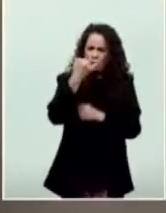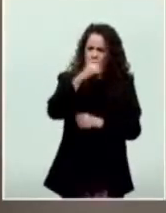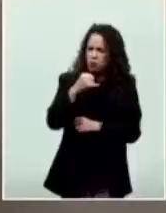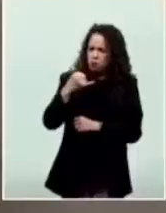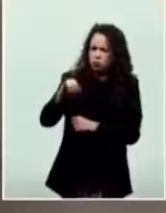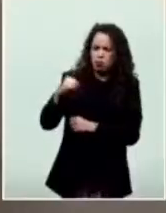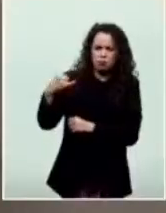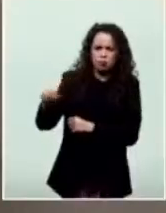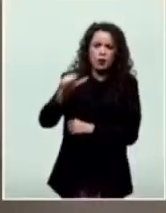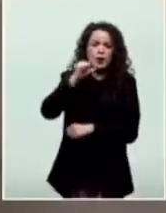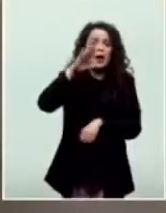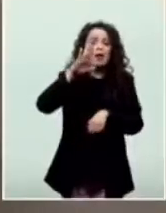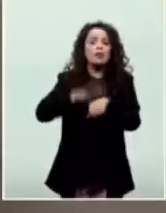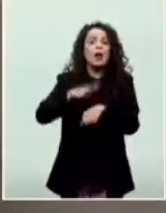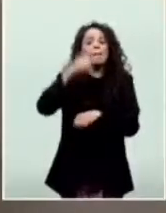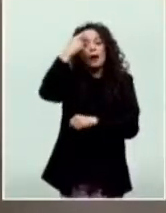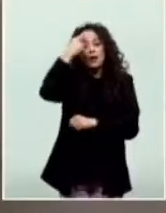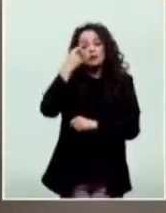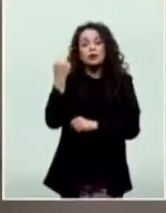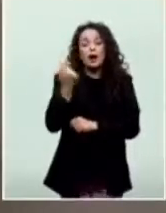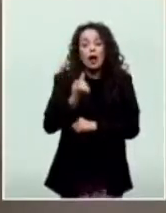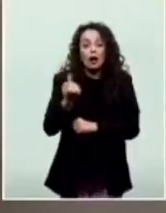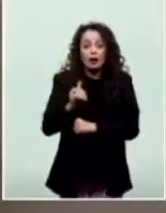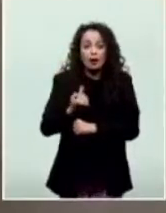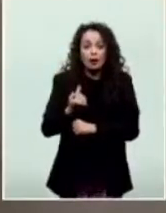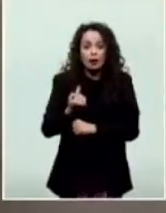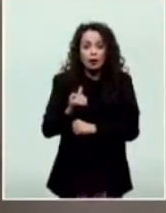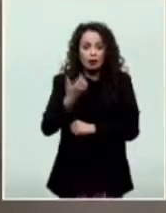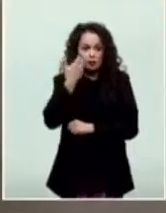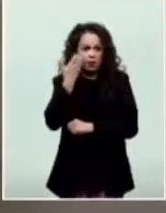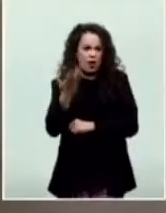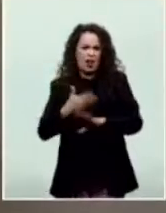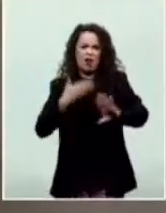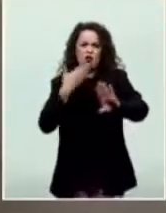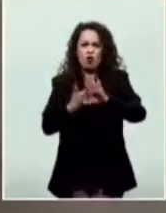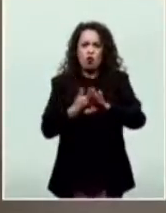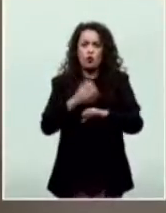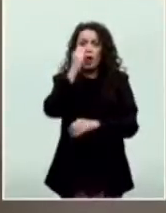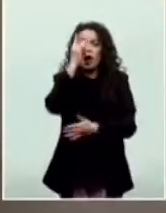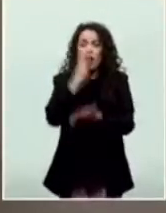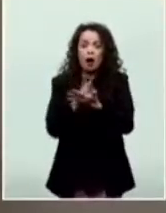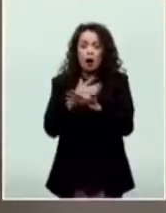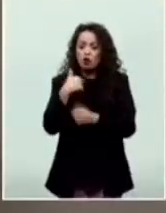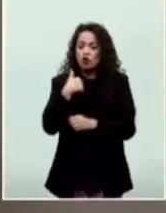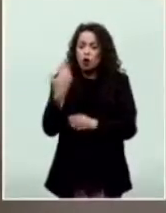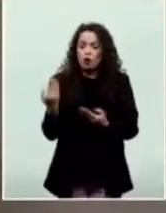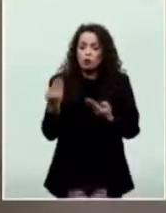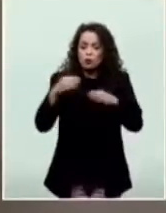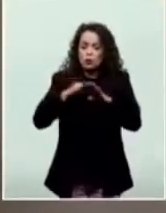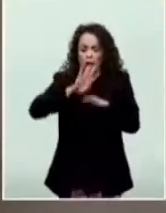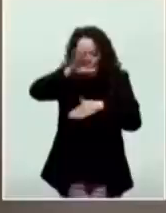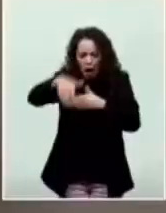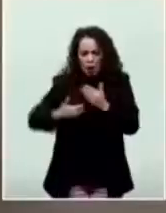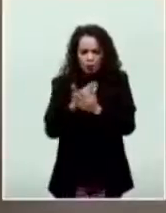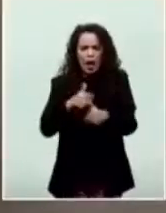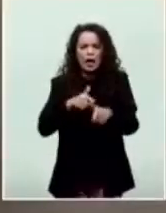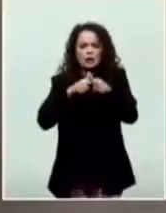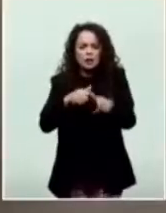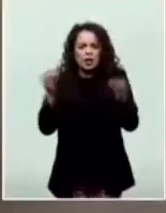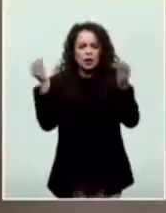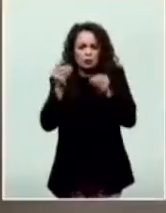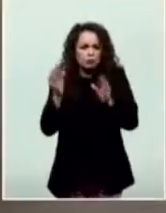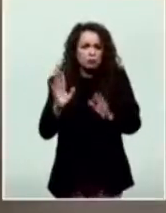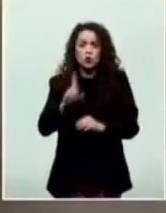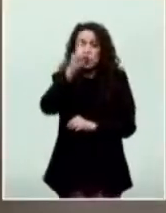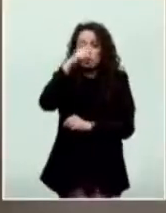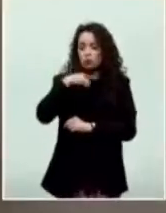por levantar una sesión, que fue por esta razón, simplemente me ceñí al